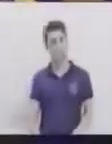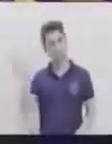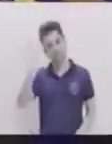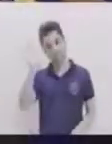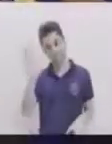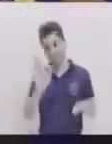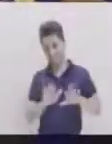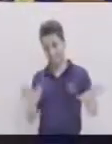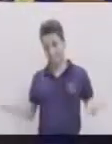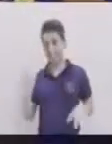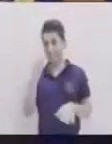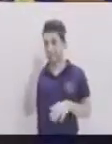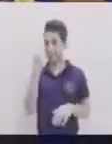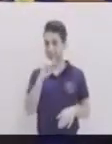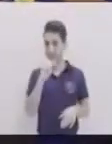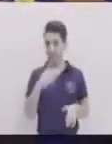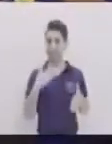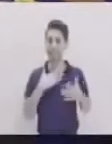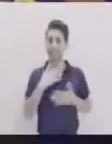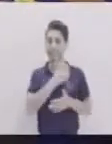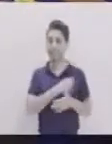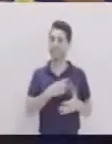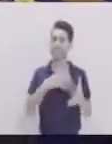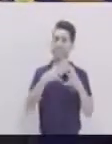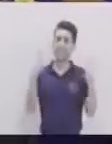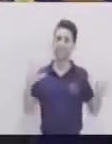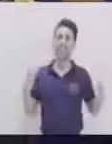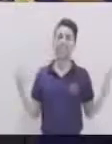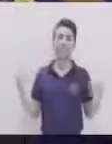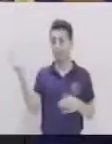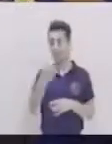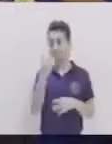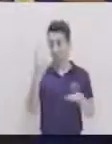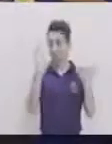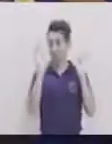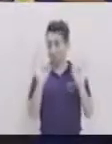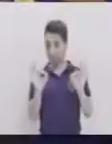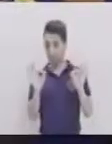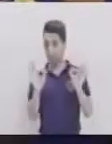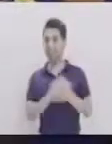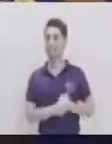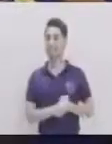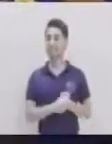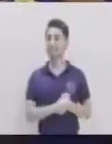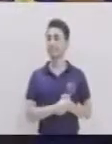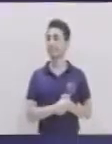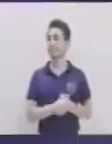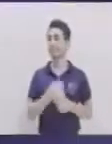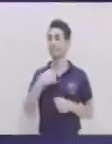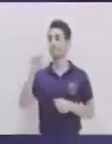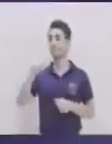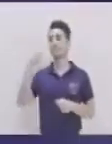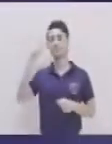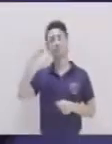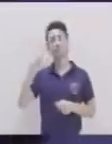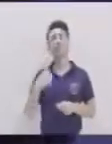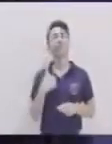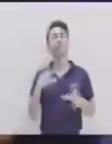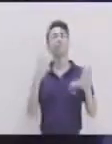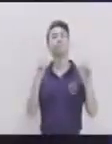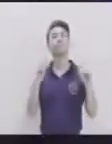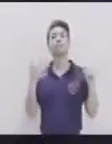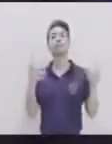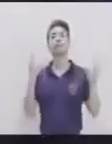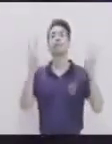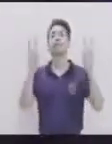Hola, queridos niños y niñas. Mi mayor deseo es que todos se encuentren muy bien. El día de hoy